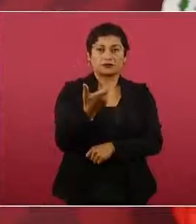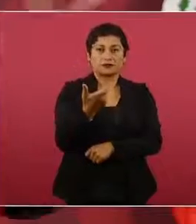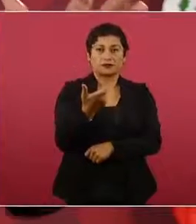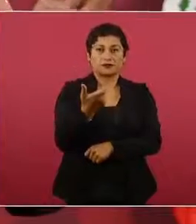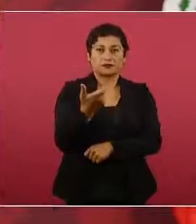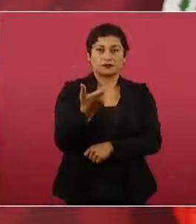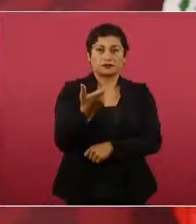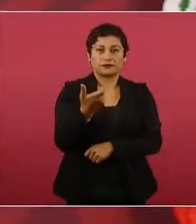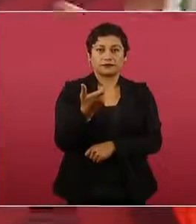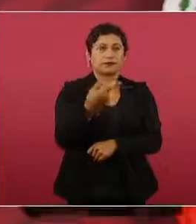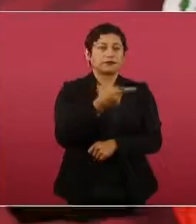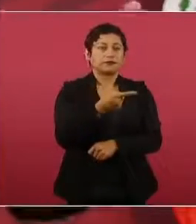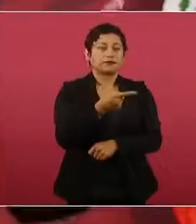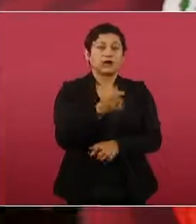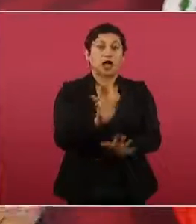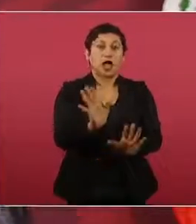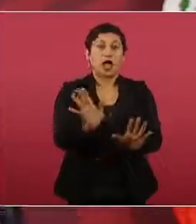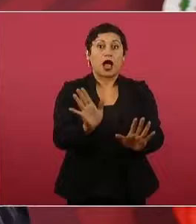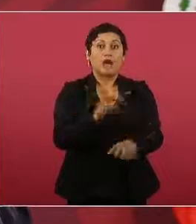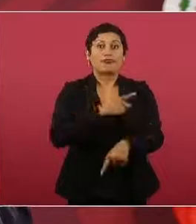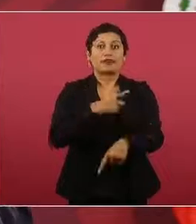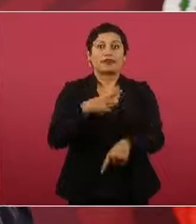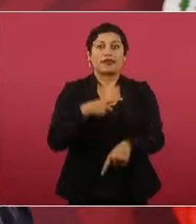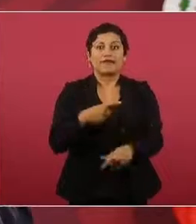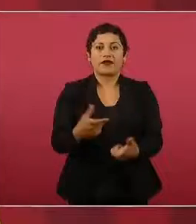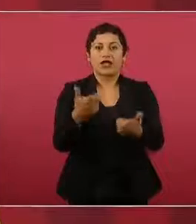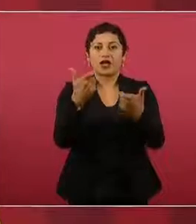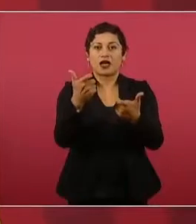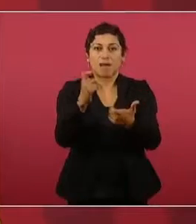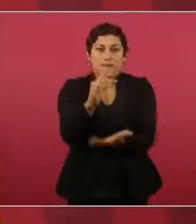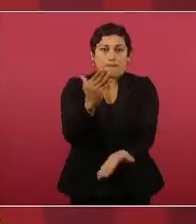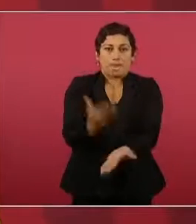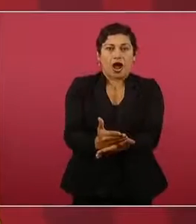se resuelve parando la economía.